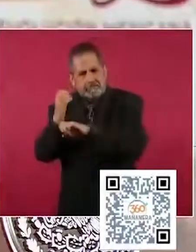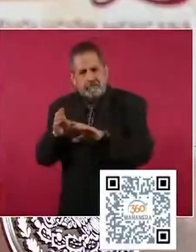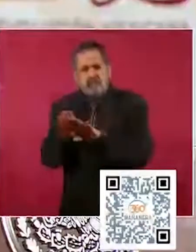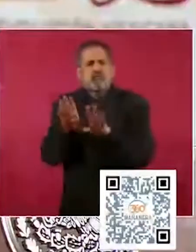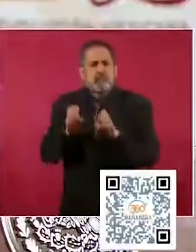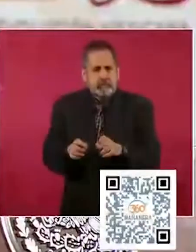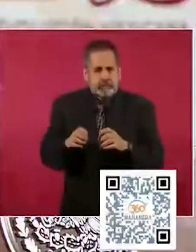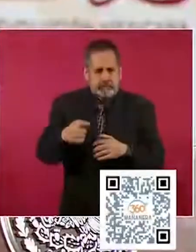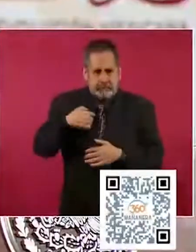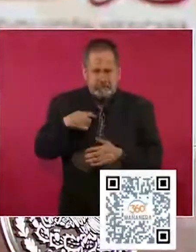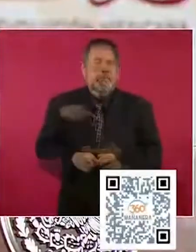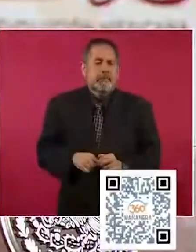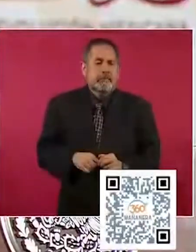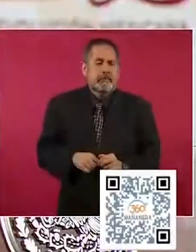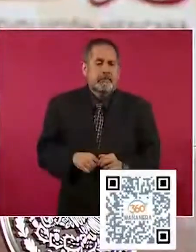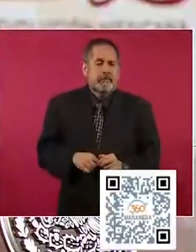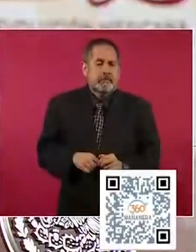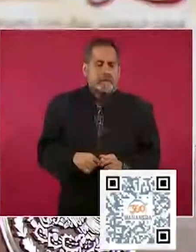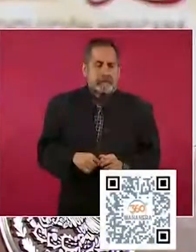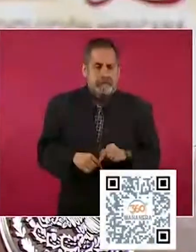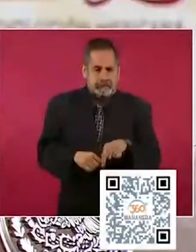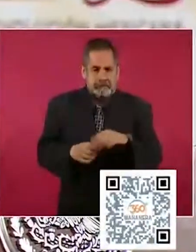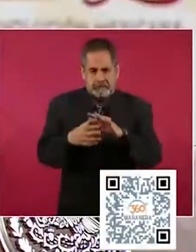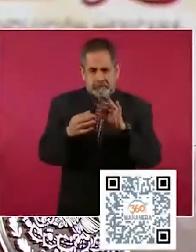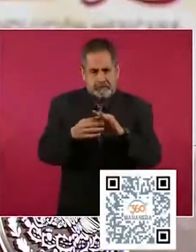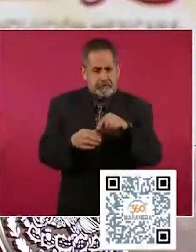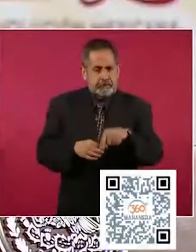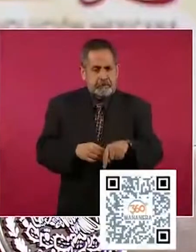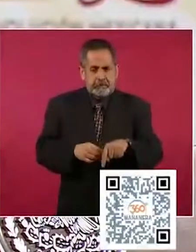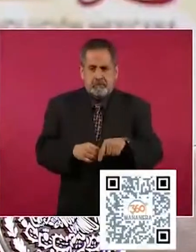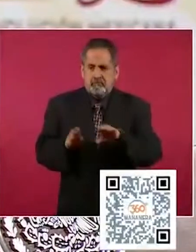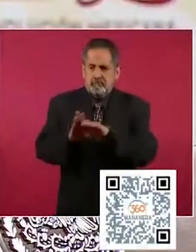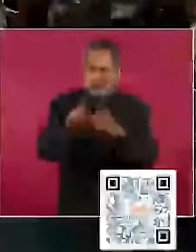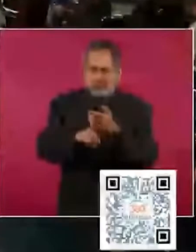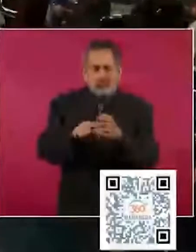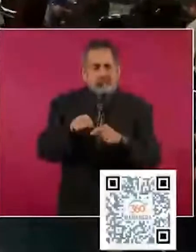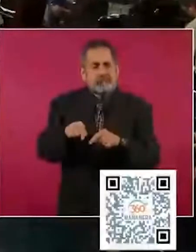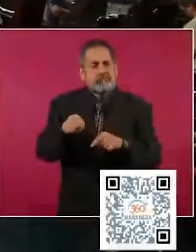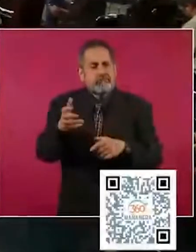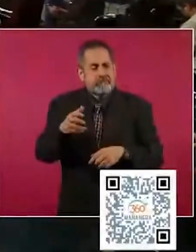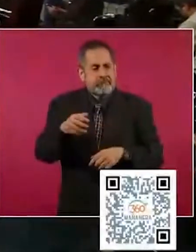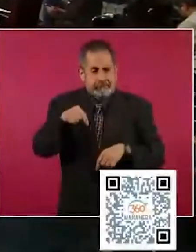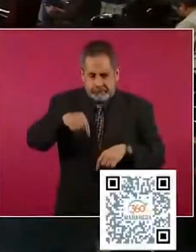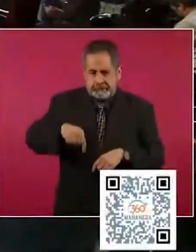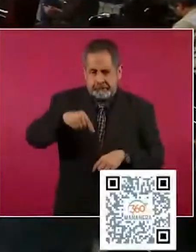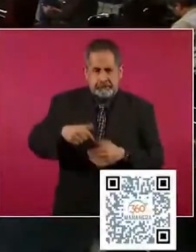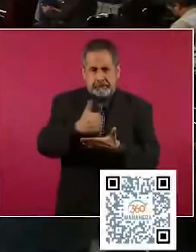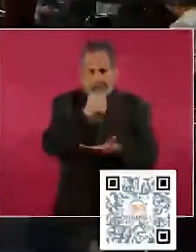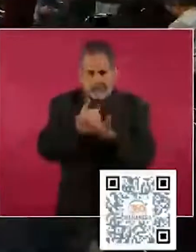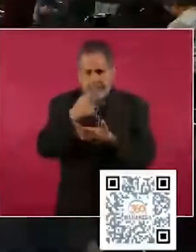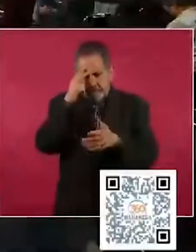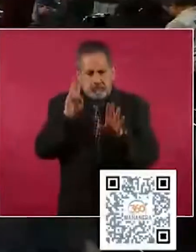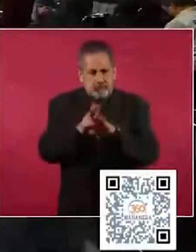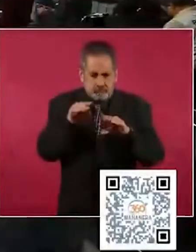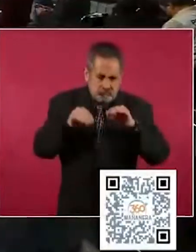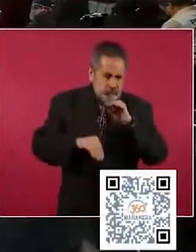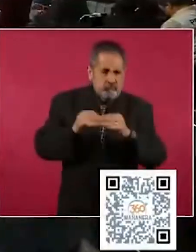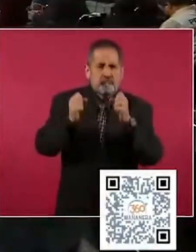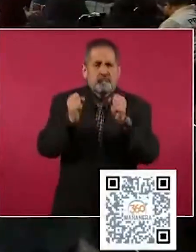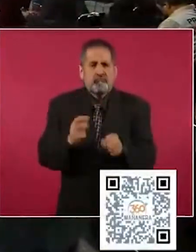los Estados pero vamos a hacer aquí de lo que se ha hecho en materia de seguridad en la Ciudad de México